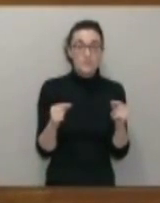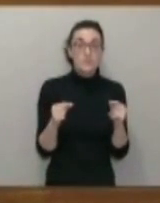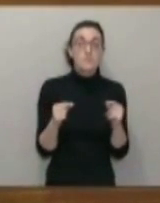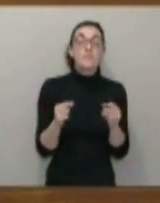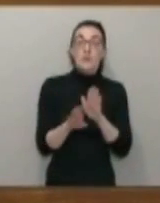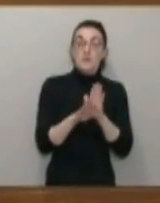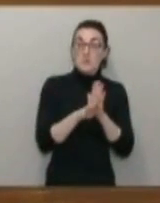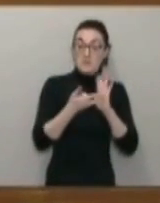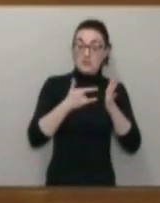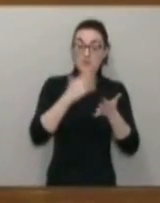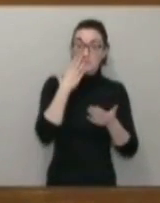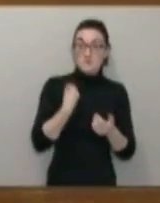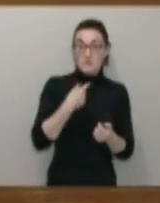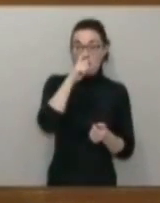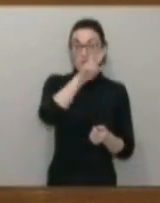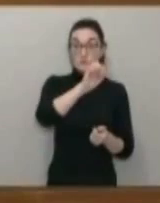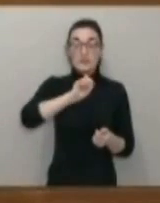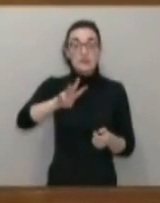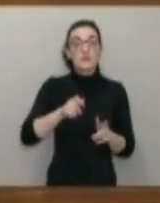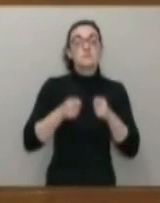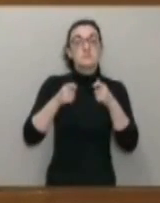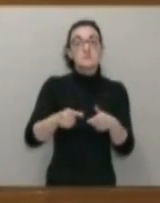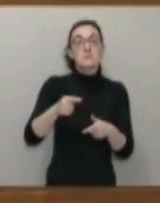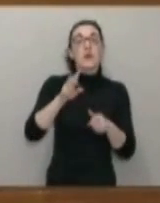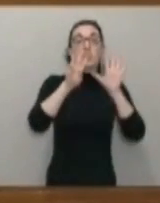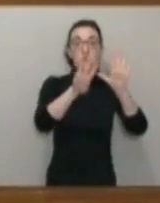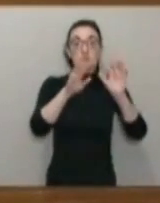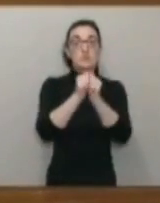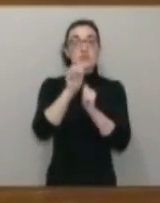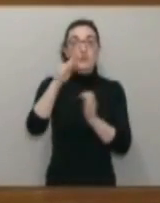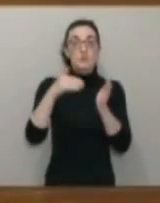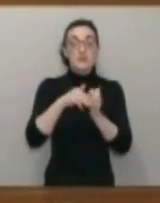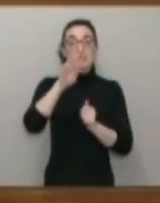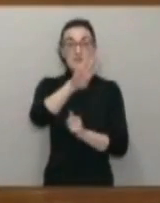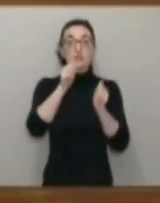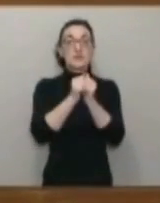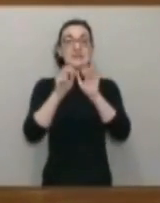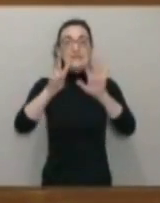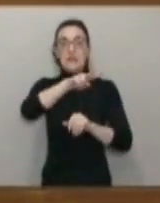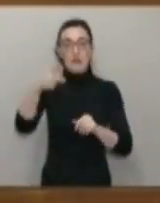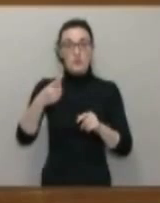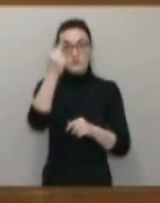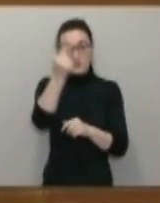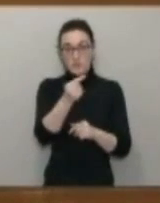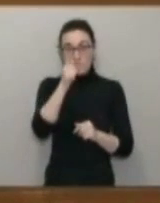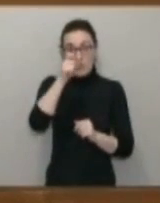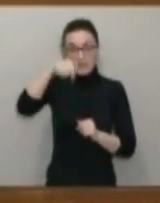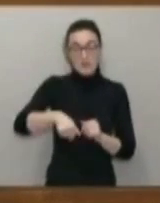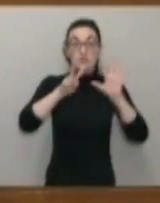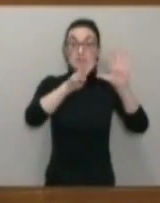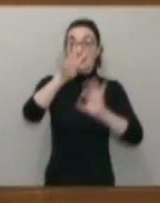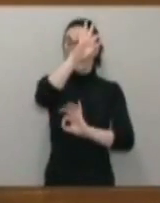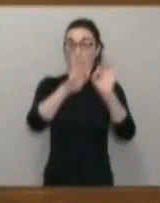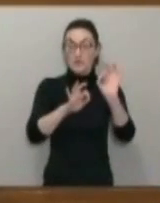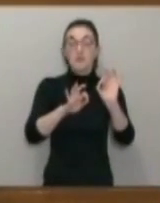Siguiendo el mismo planteamiento, en el año 2013 se ha dotado al CES con un presupuesto de 824.327 euros, de los cuales un